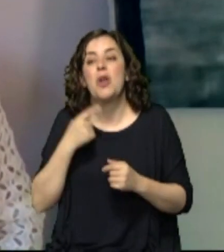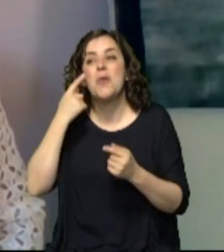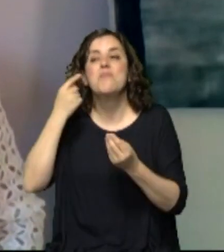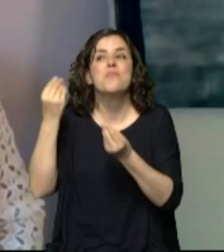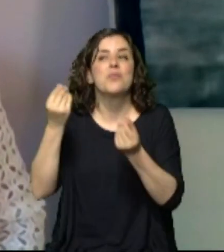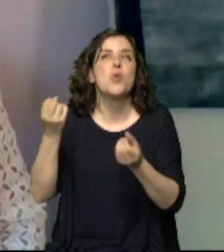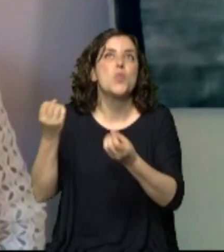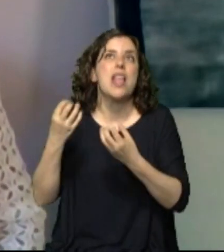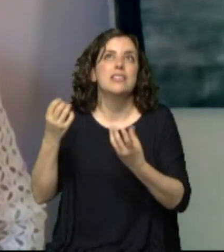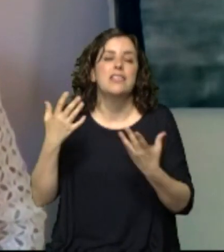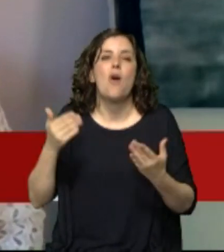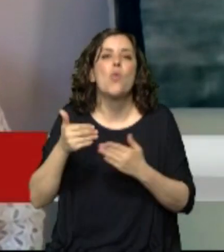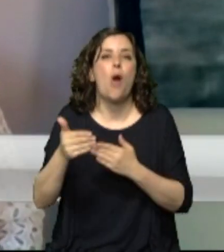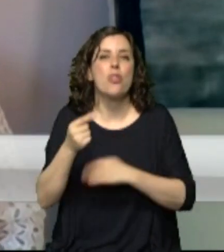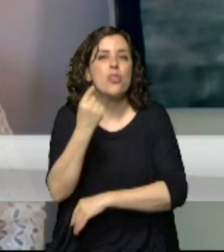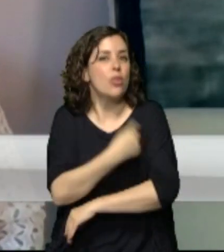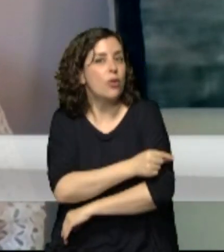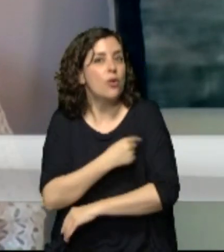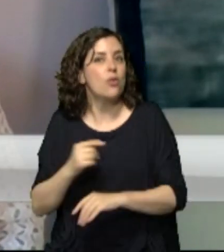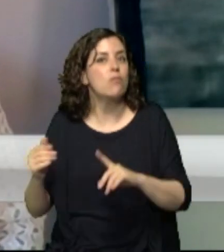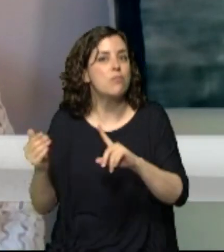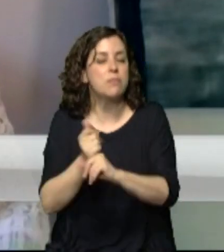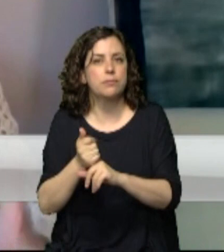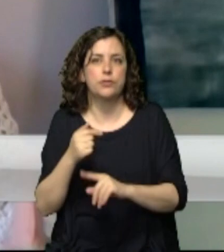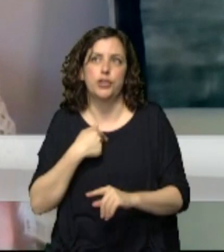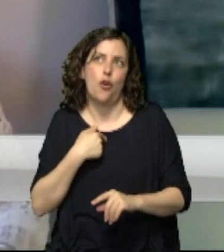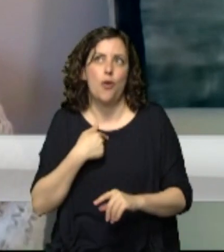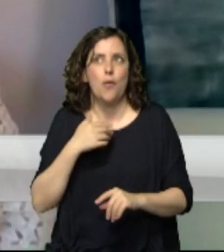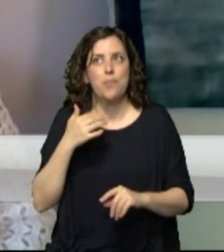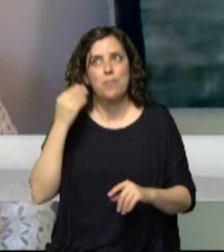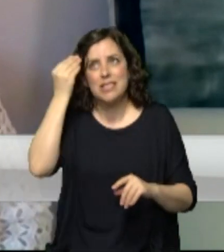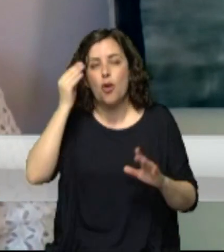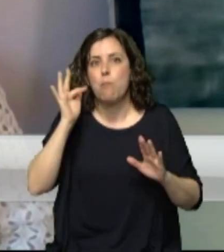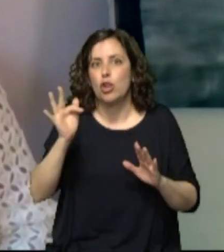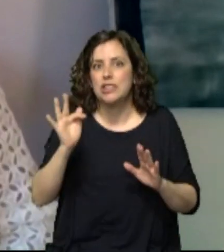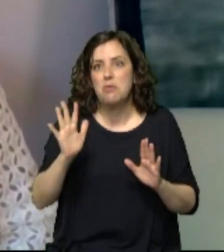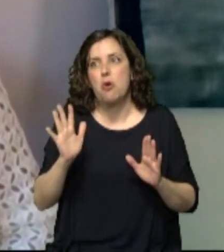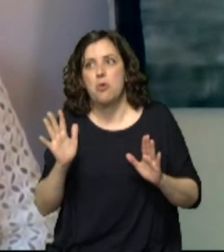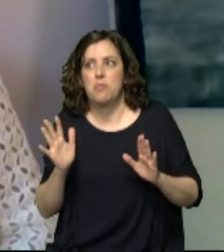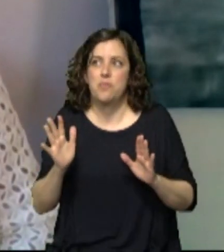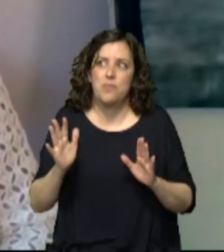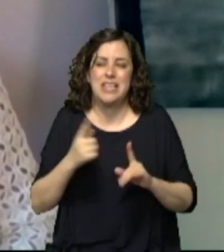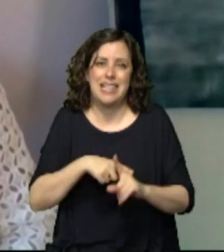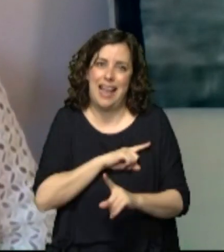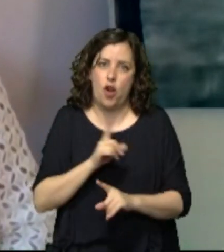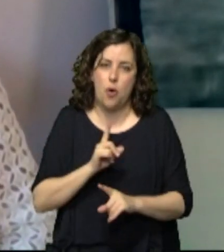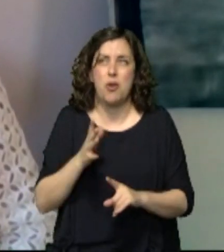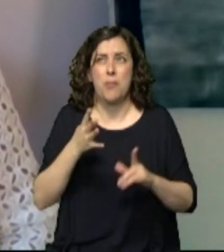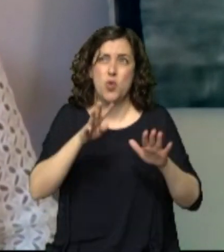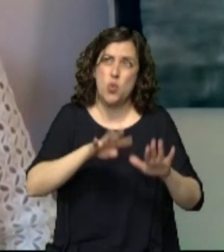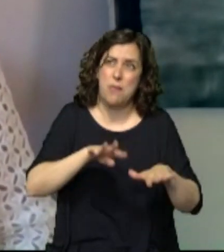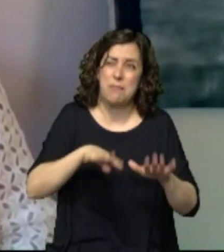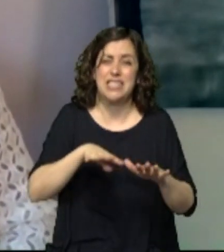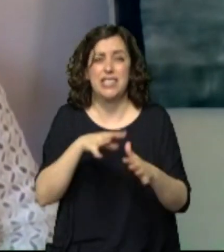lista, también ahí sin exceso de optimismo, pero positivos, ¿no? Entre 9 y 18